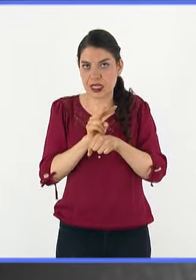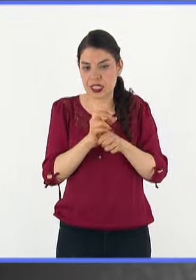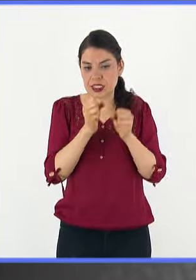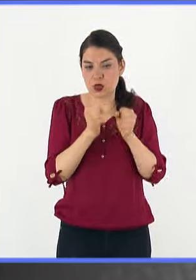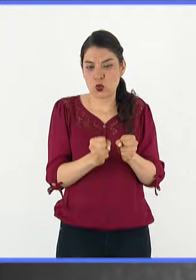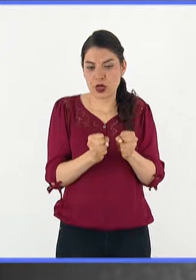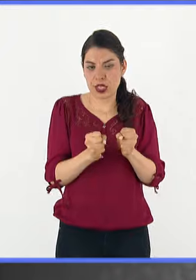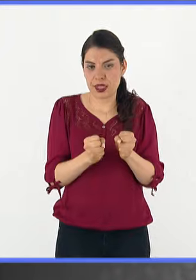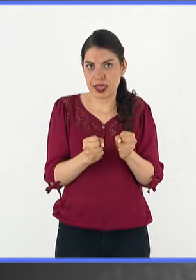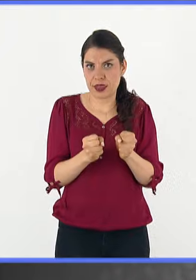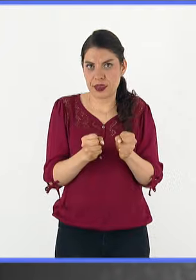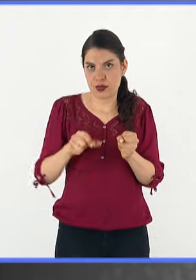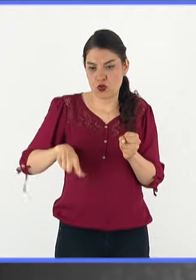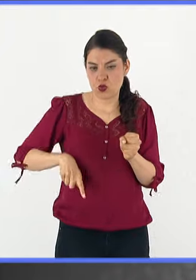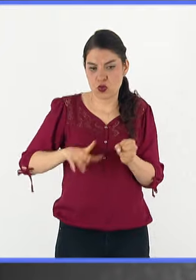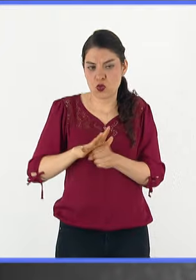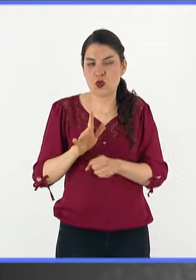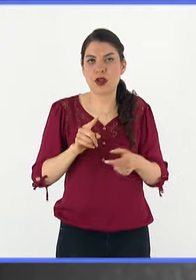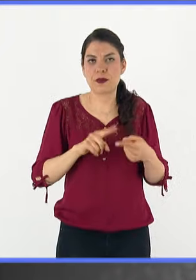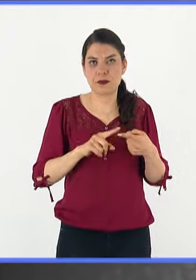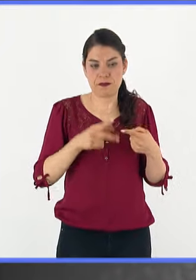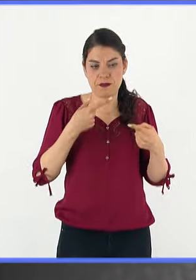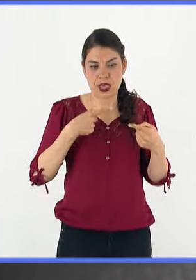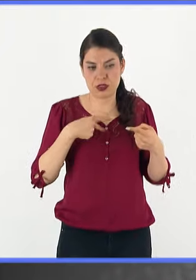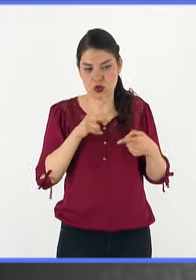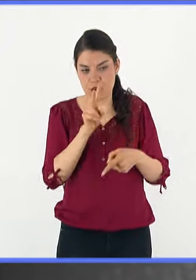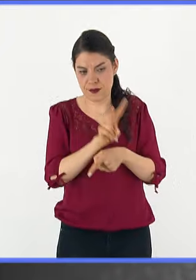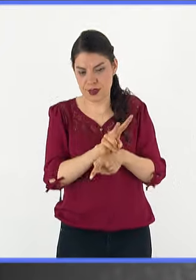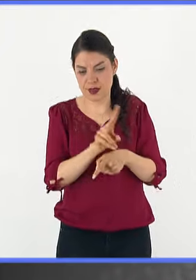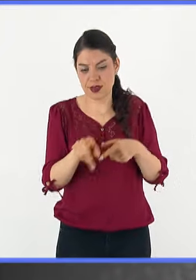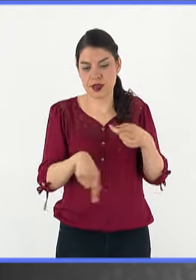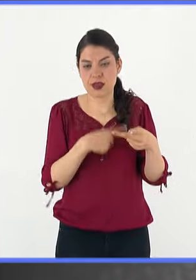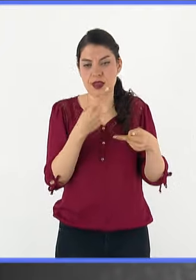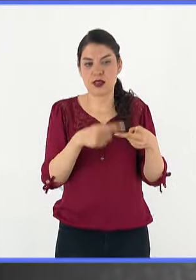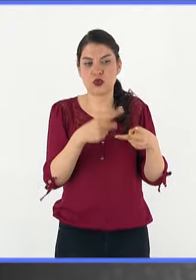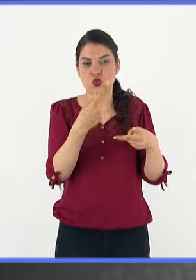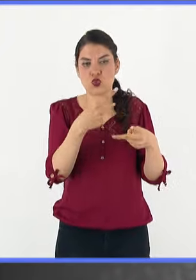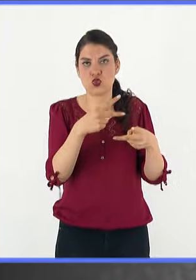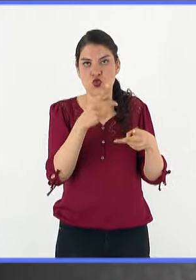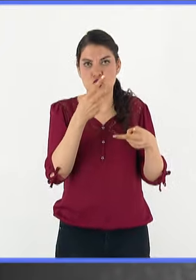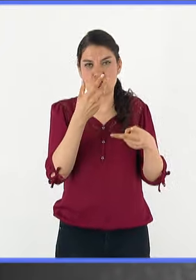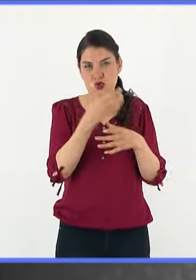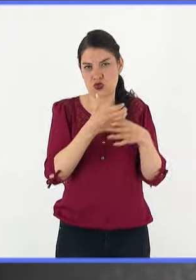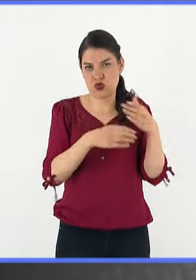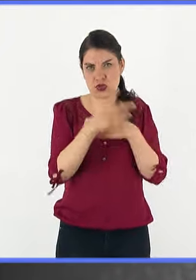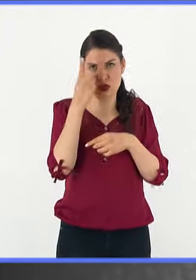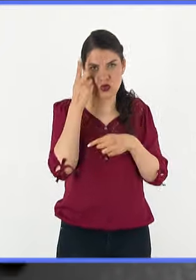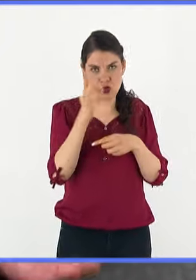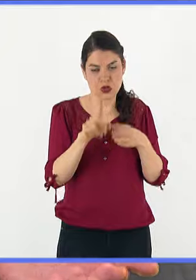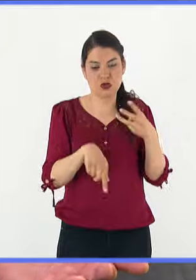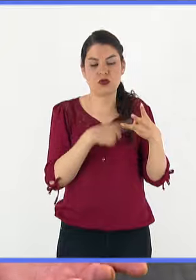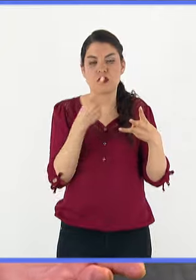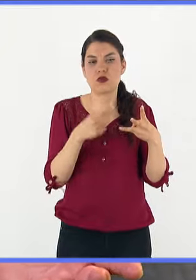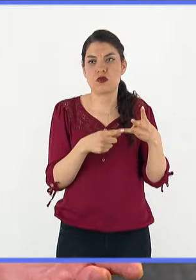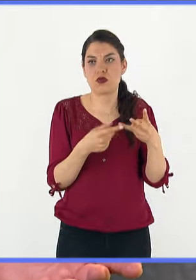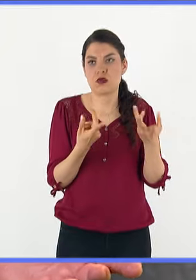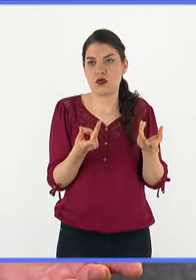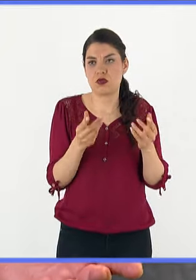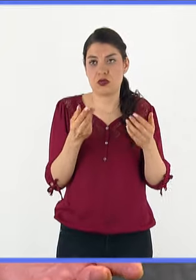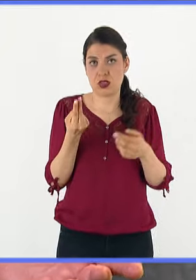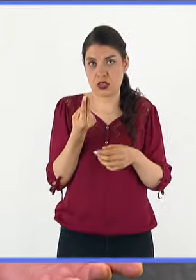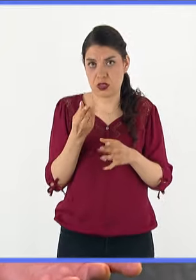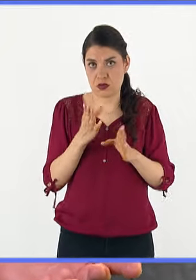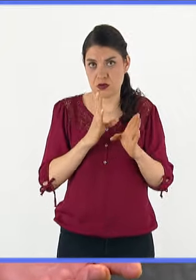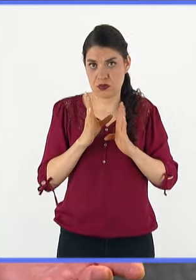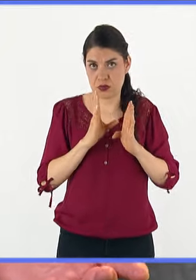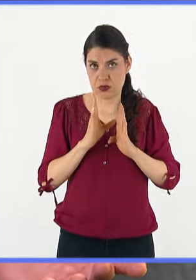la persona tutela sus patrimonio y tutela el libre desempeño de sus actividades cotidianamente para eso no necesitamos soldados